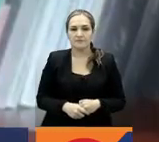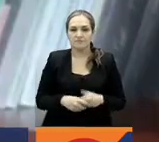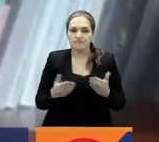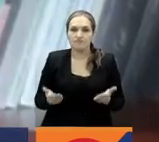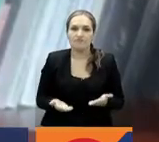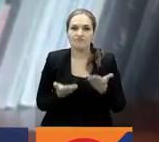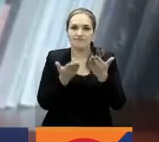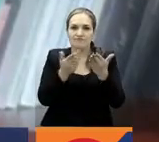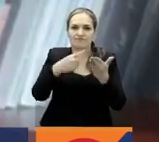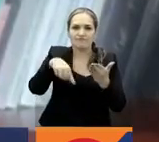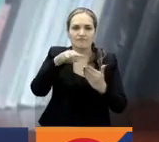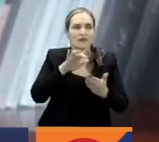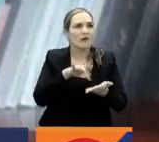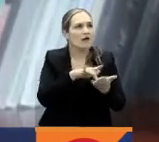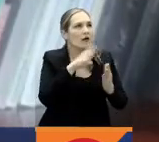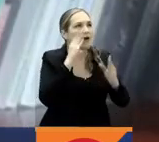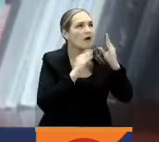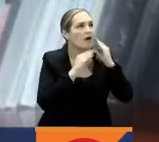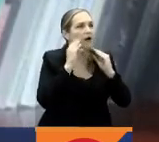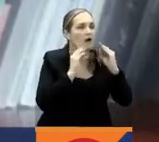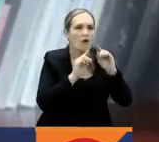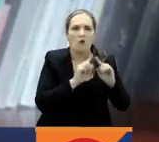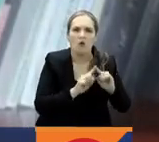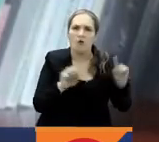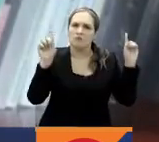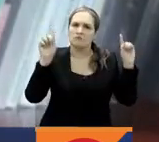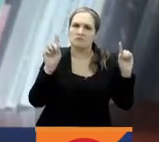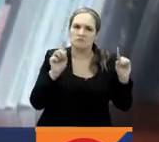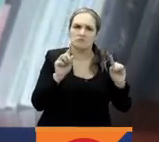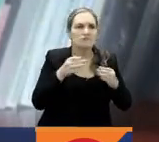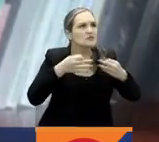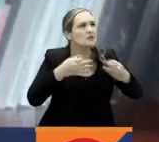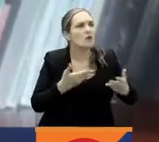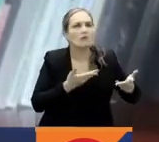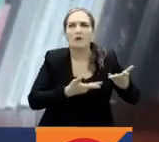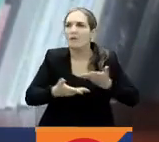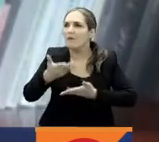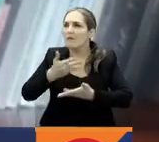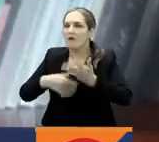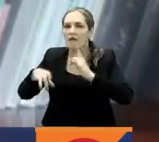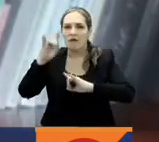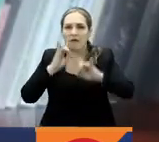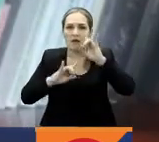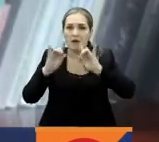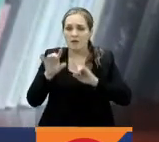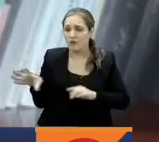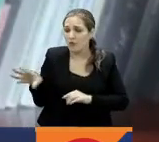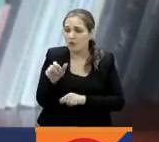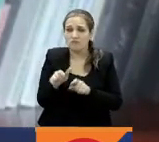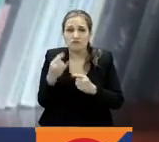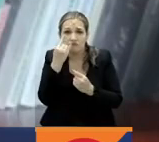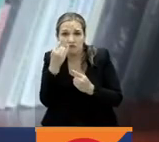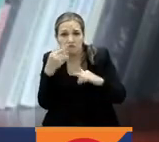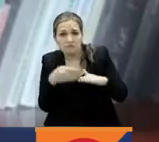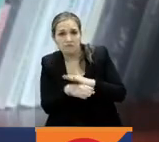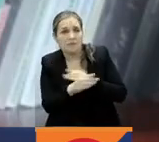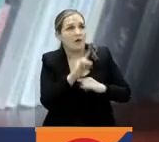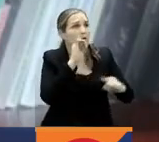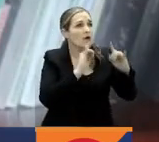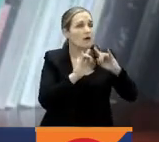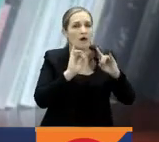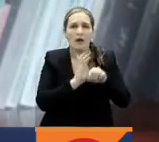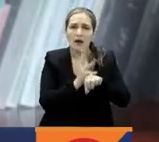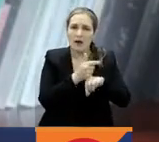Ofreciendo una experiencia alternativa y segura para reconectar a todos los públicos interesados con la escena del